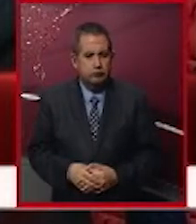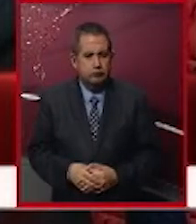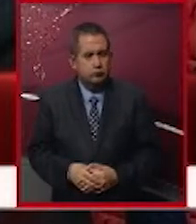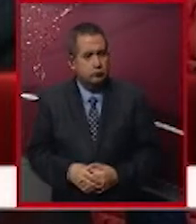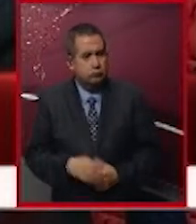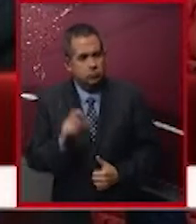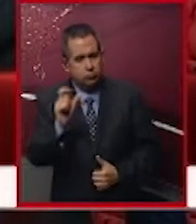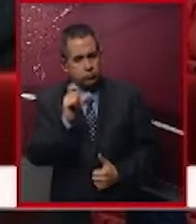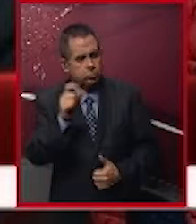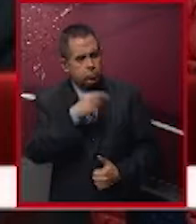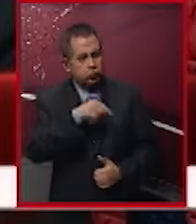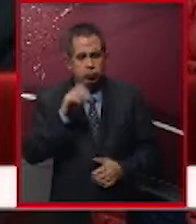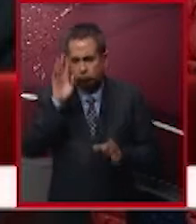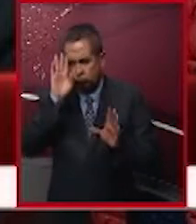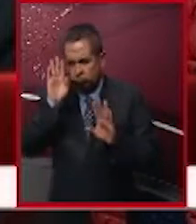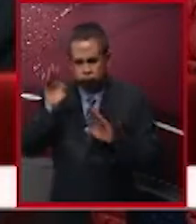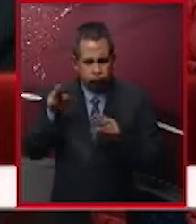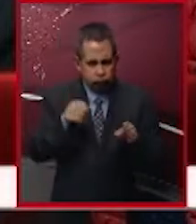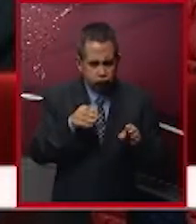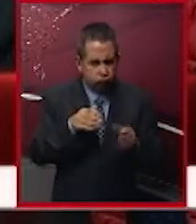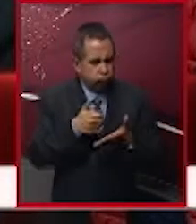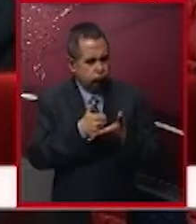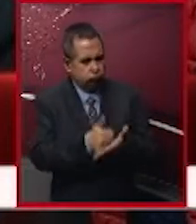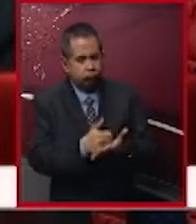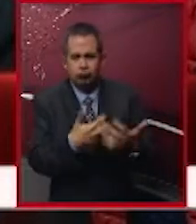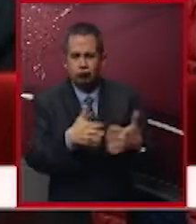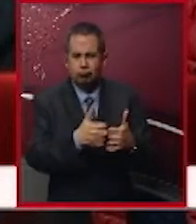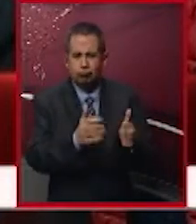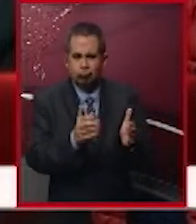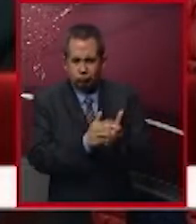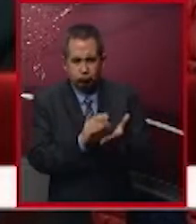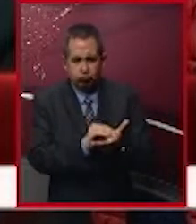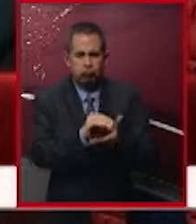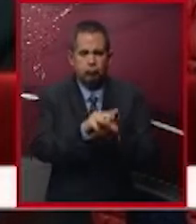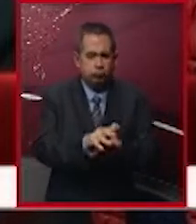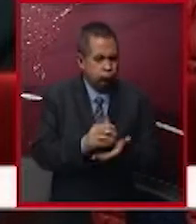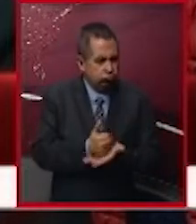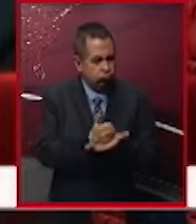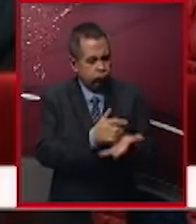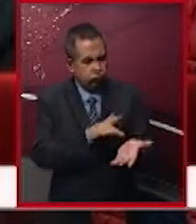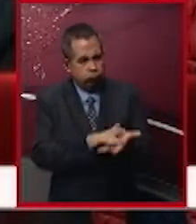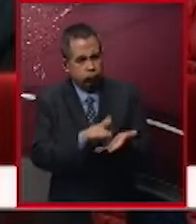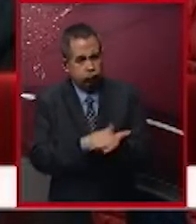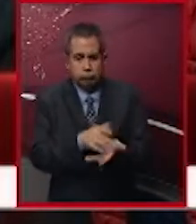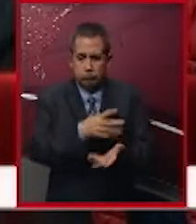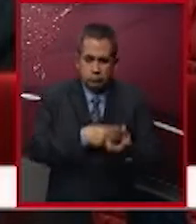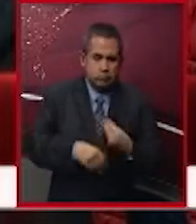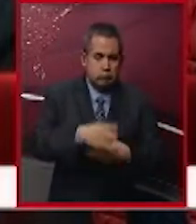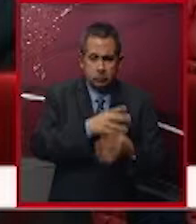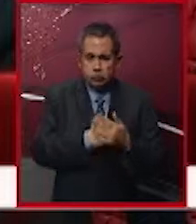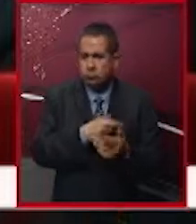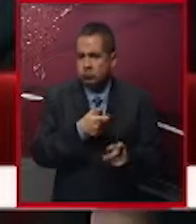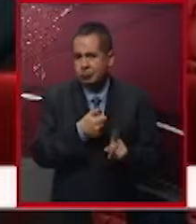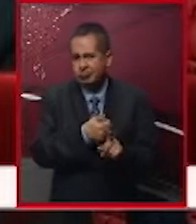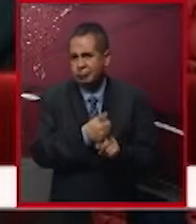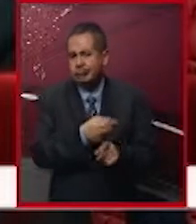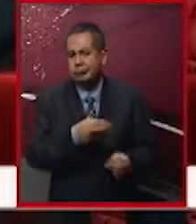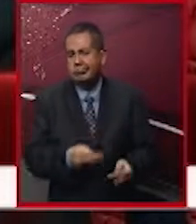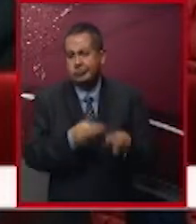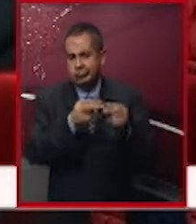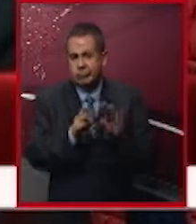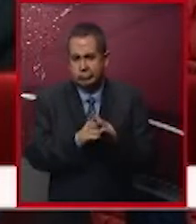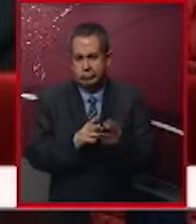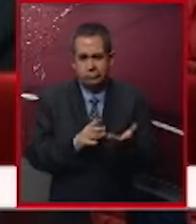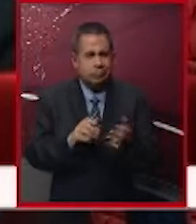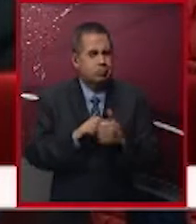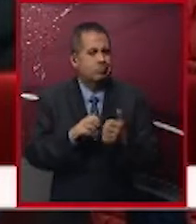¿Cuándo enfocaremos nuestra atención a ayudar a los pequeños inversionistas que se autoemplean en pequeños negocios como una